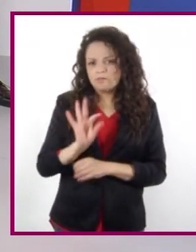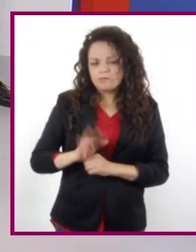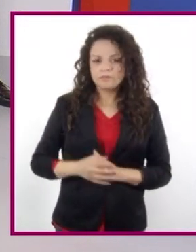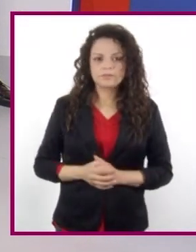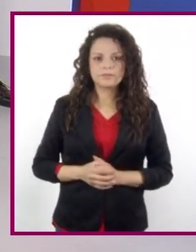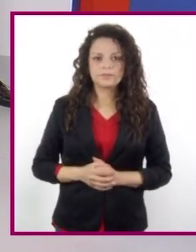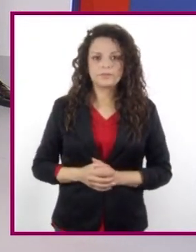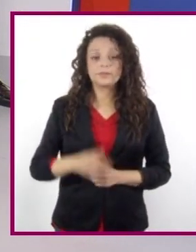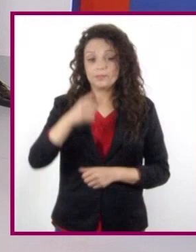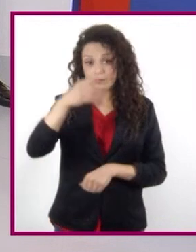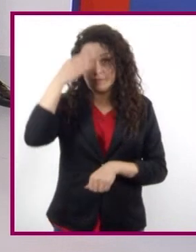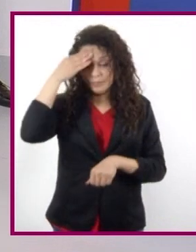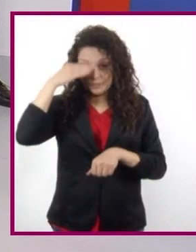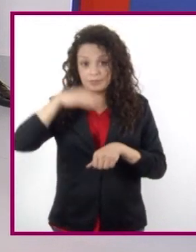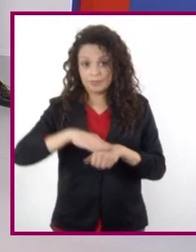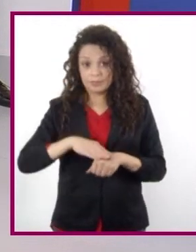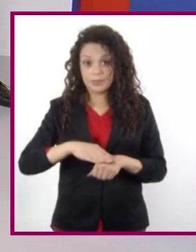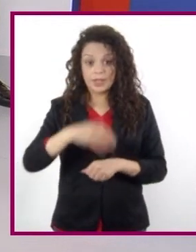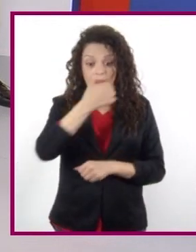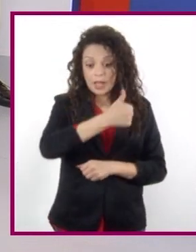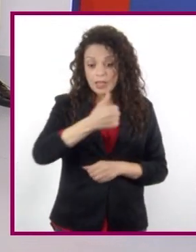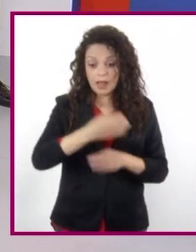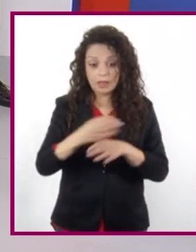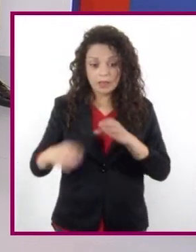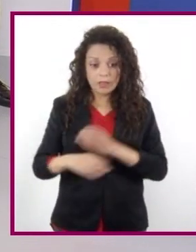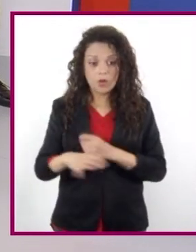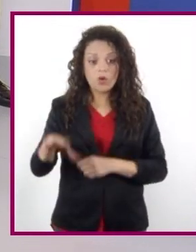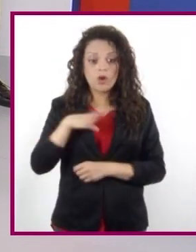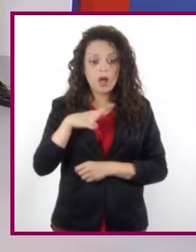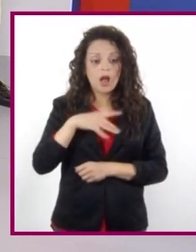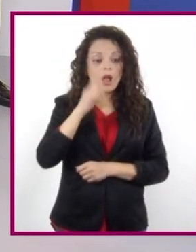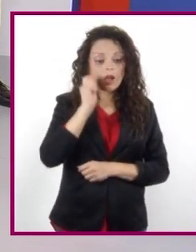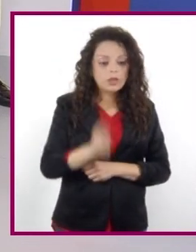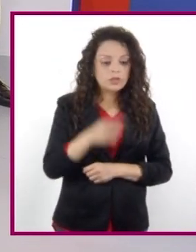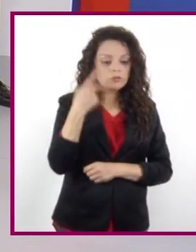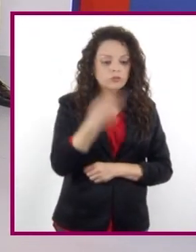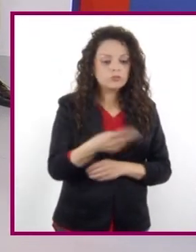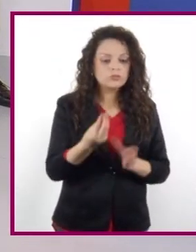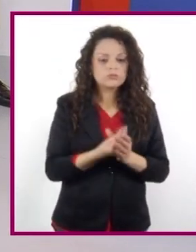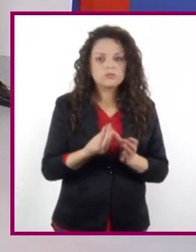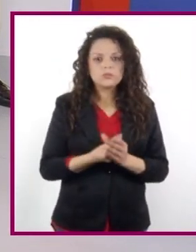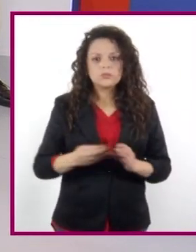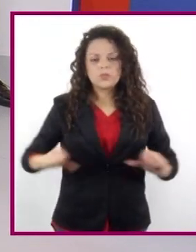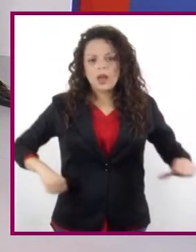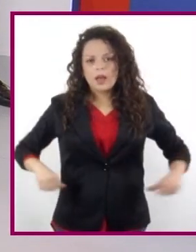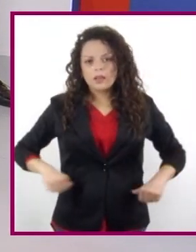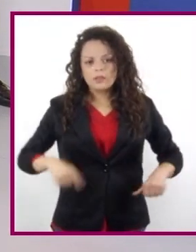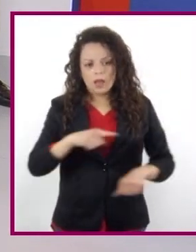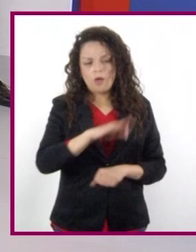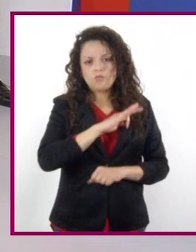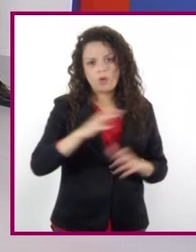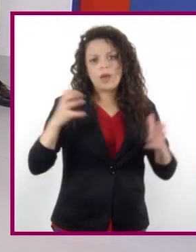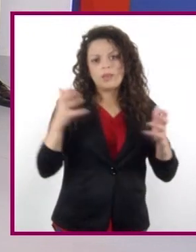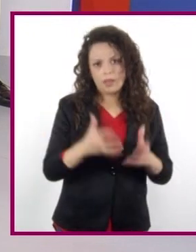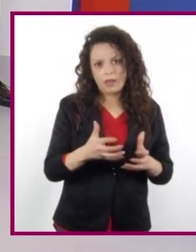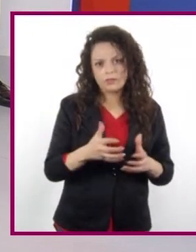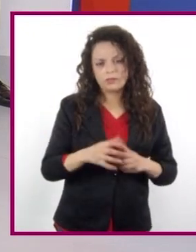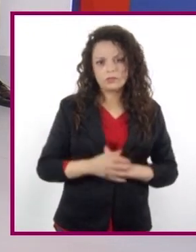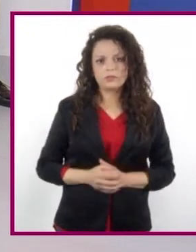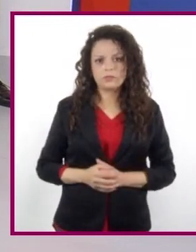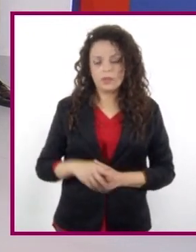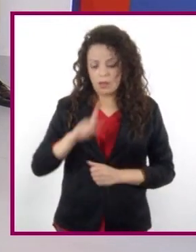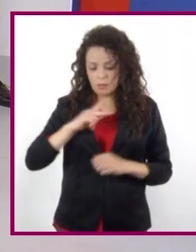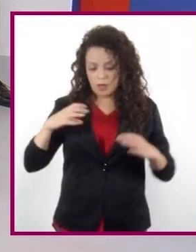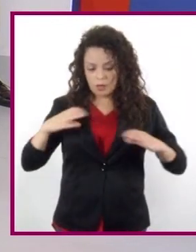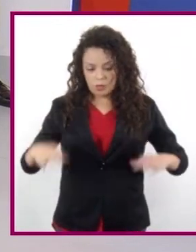recuerden que en cada objeto delegamos funciones que nos facilitan actividades que no podríamos realizar con las capacidades de nuestro